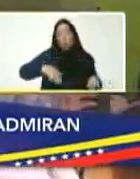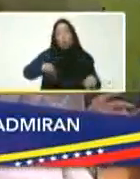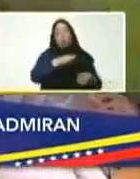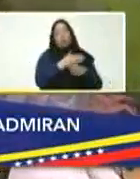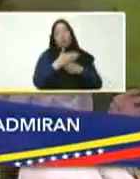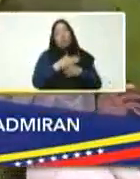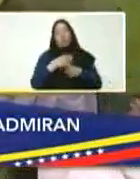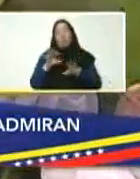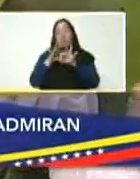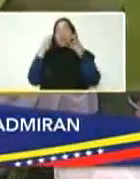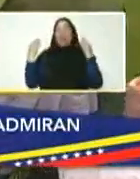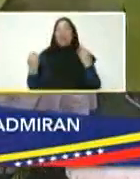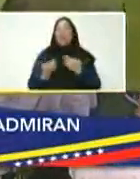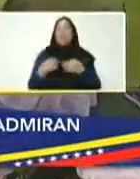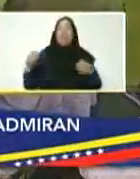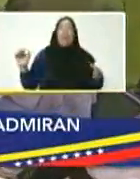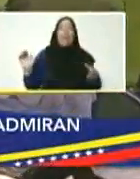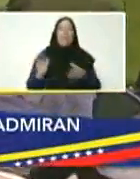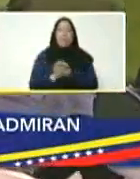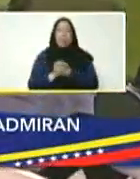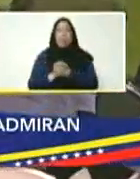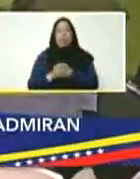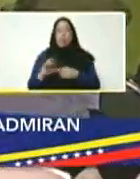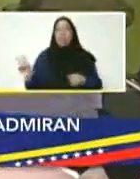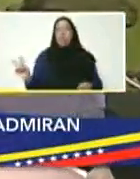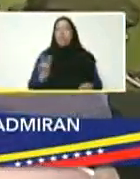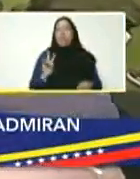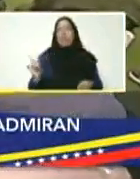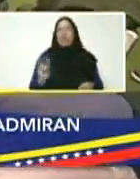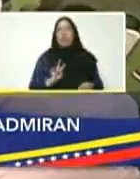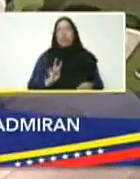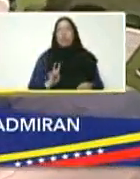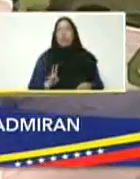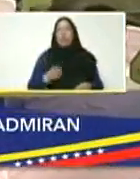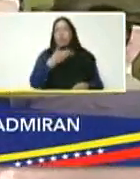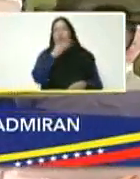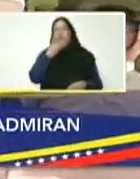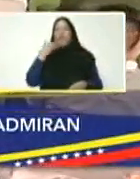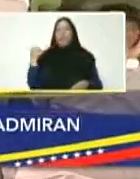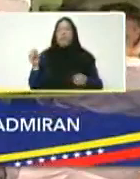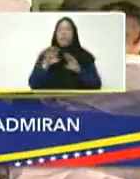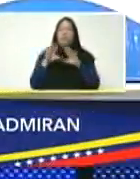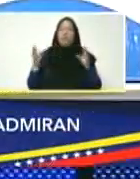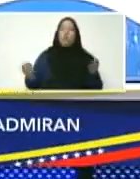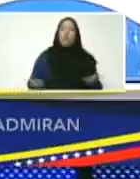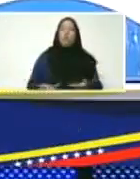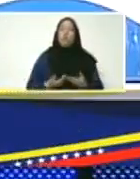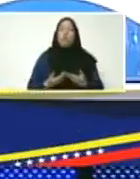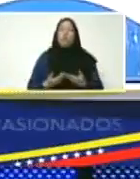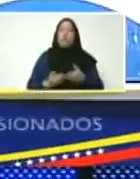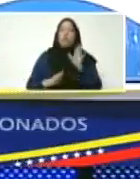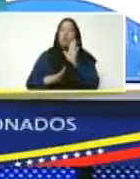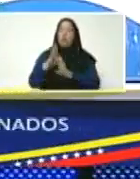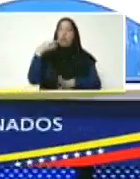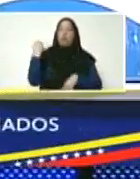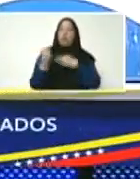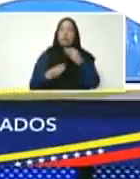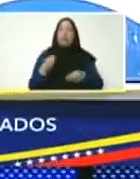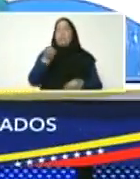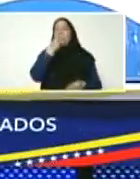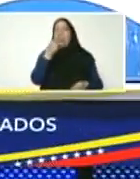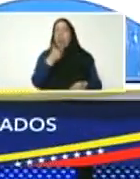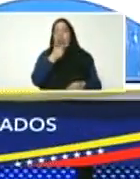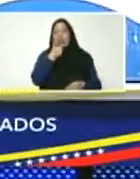en familia, en amistad. Venezuela es el mejor país del mundo y tenemos que hacerlo el más